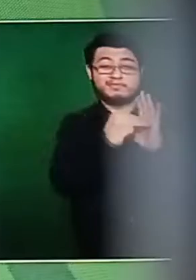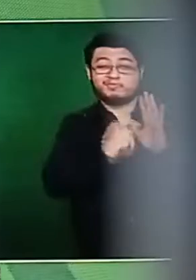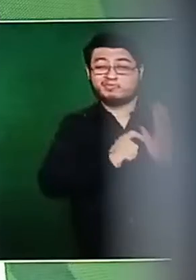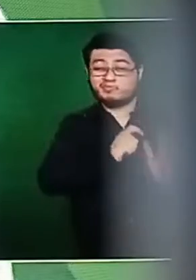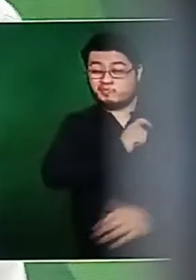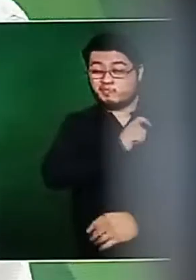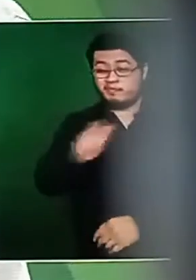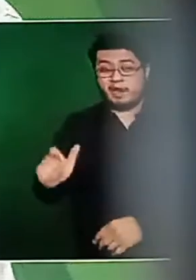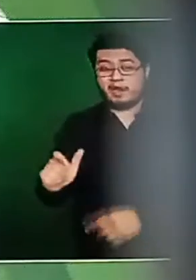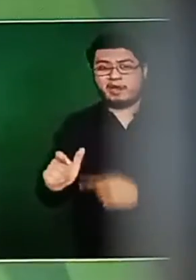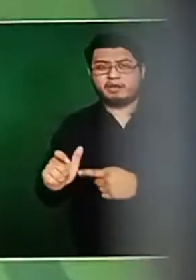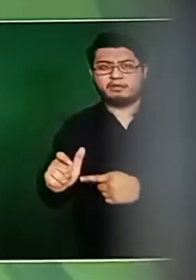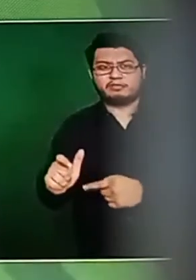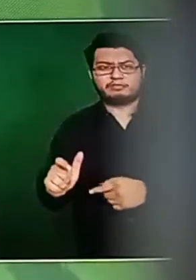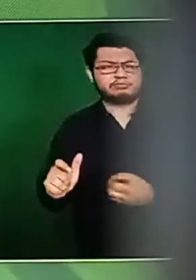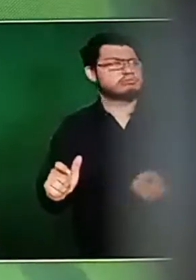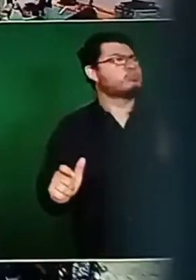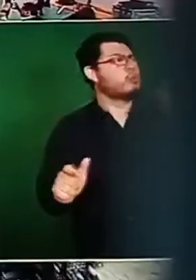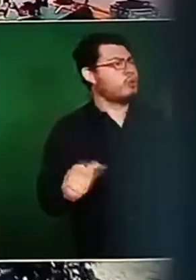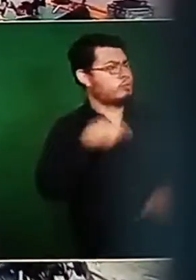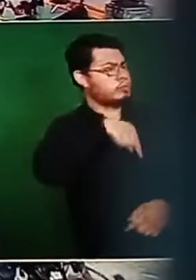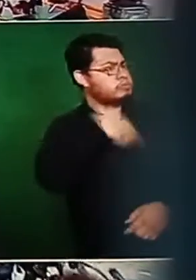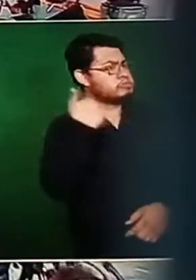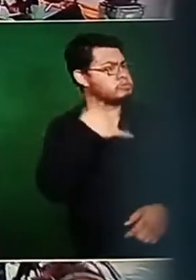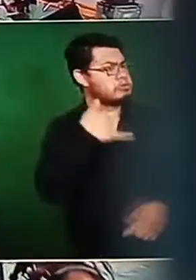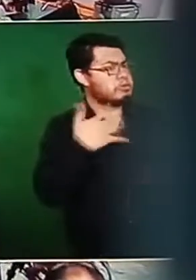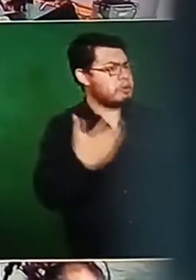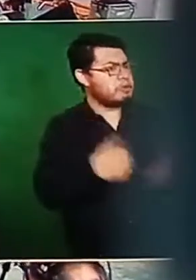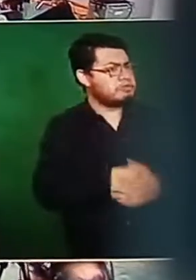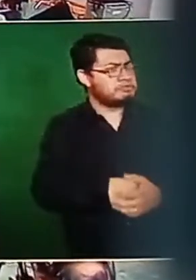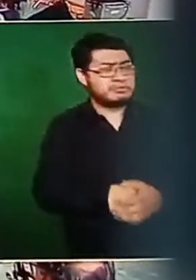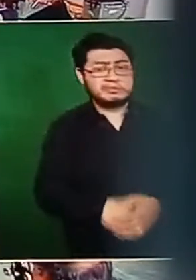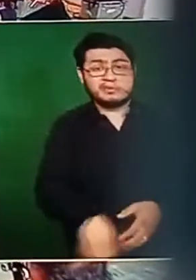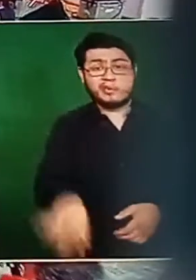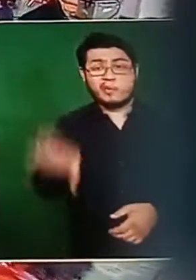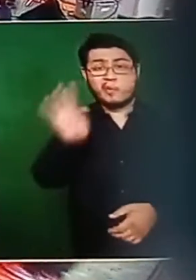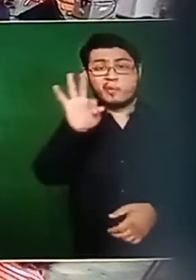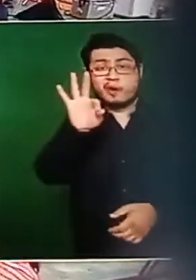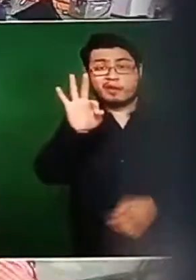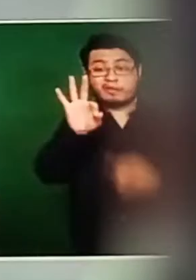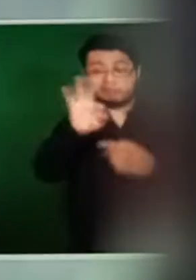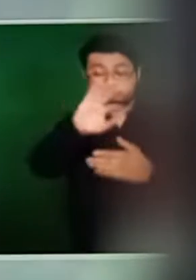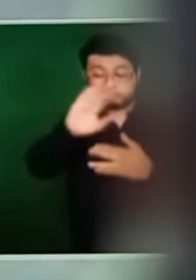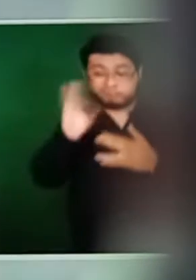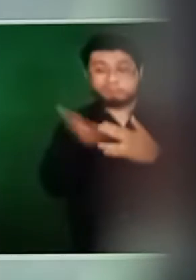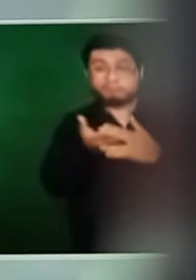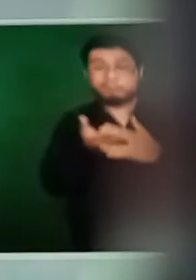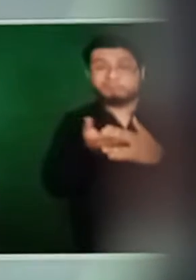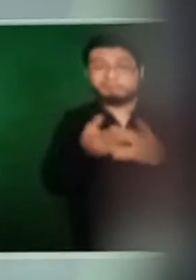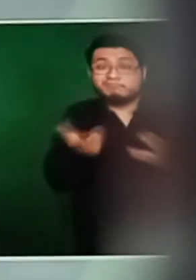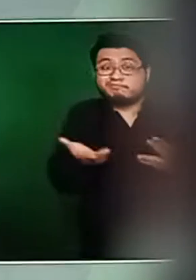¿Cuánto tiene de presupuesto Yucatán al año? 40, la mitad